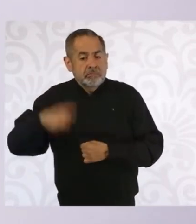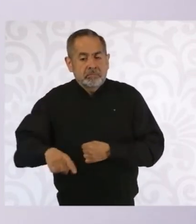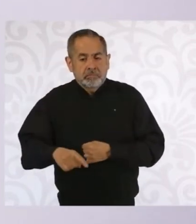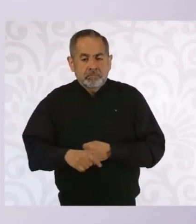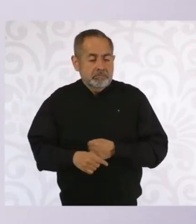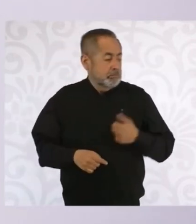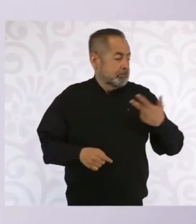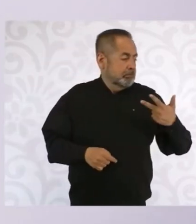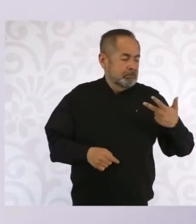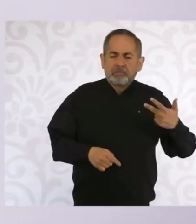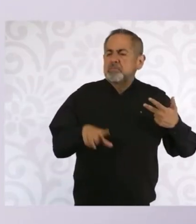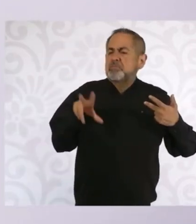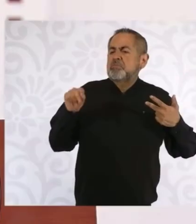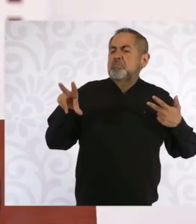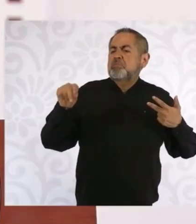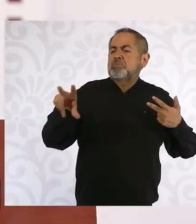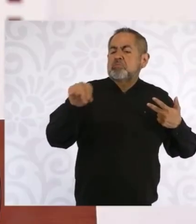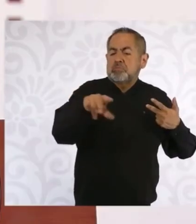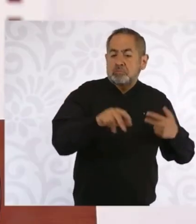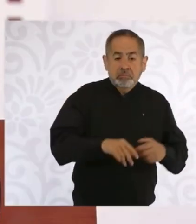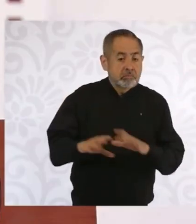sobre el constituyente.